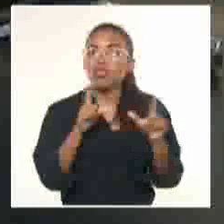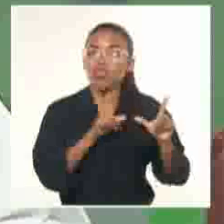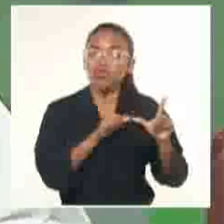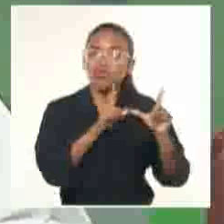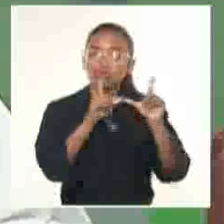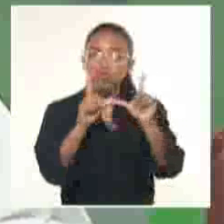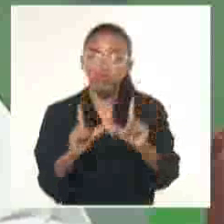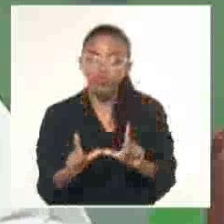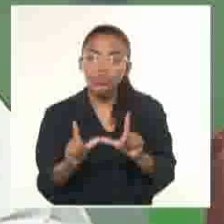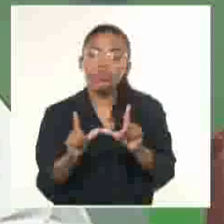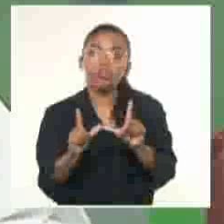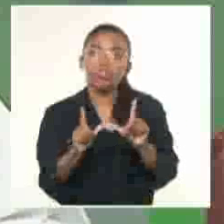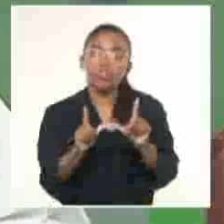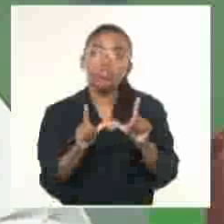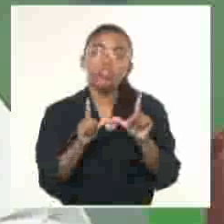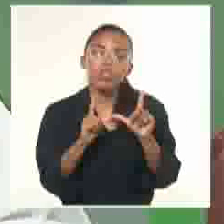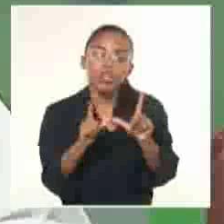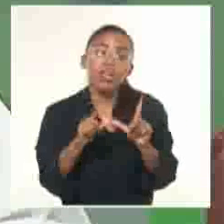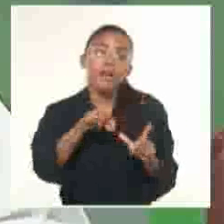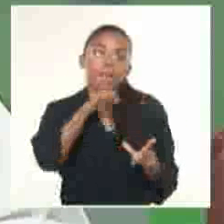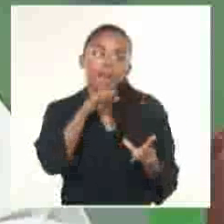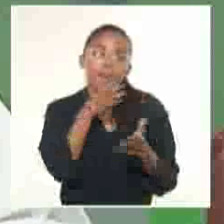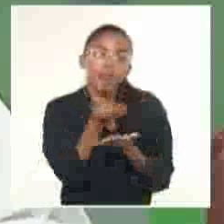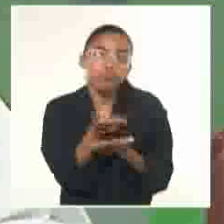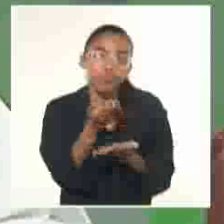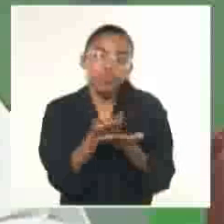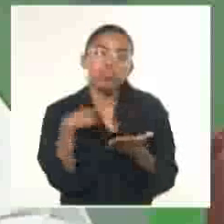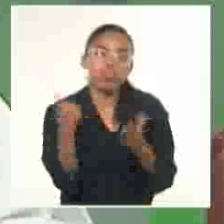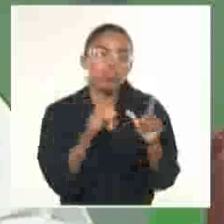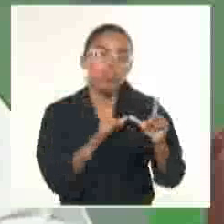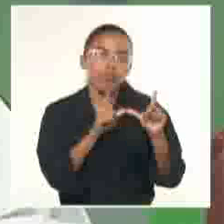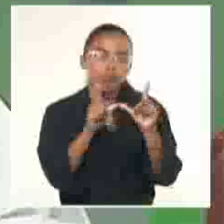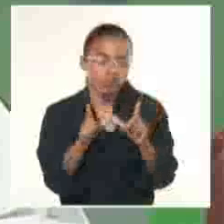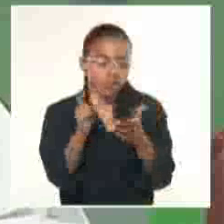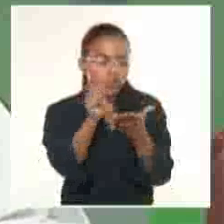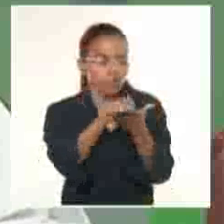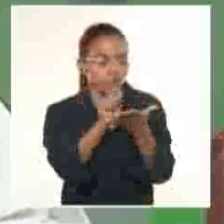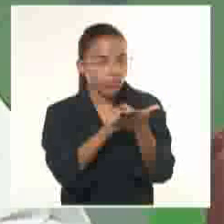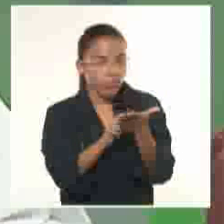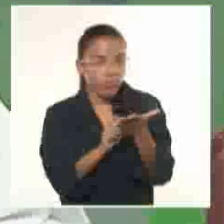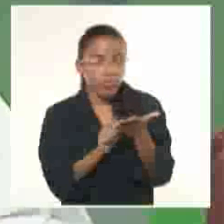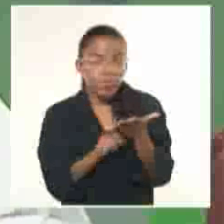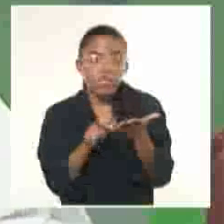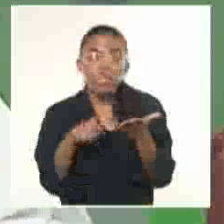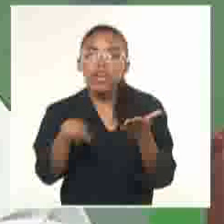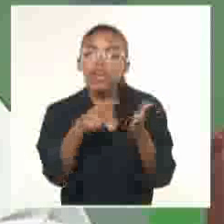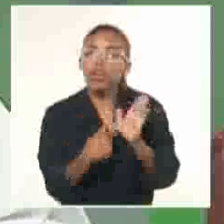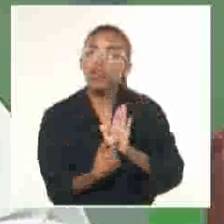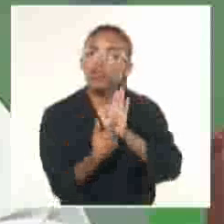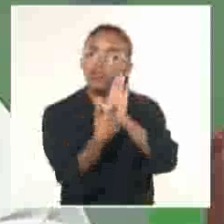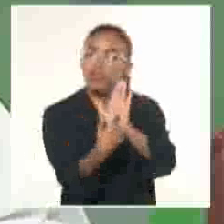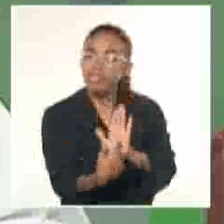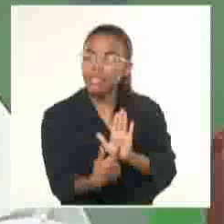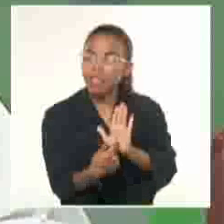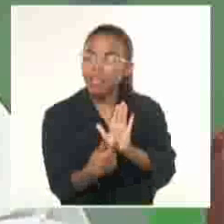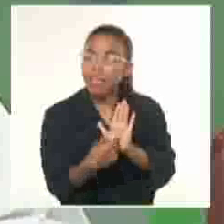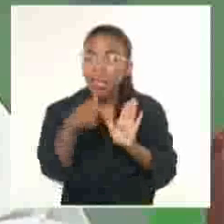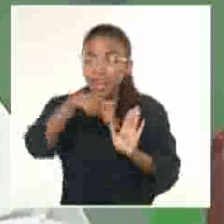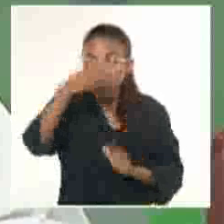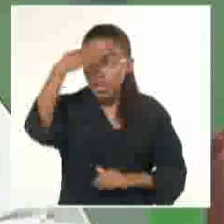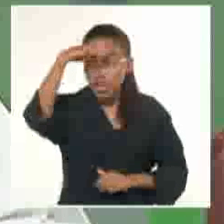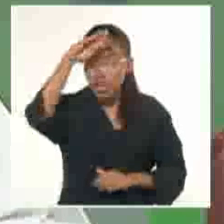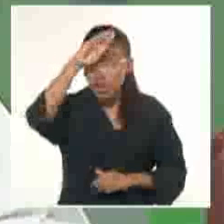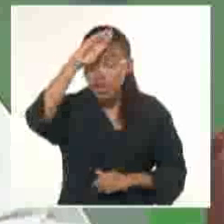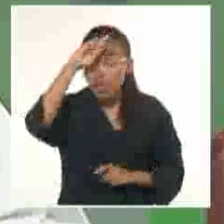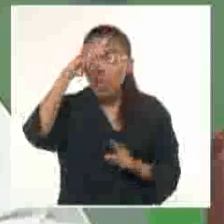que la mamá estaba solicitando, donde se reflejara, que la institución reflejara que en Cuba no se le podía hacer